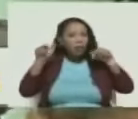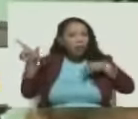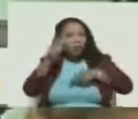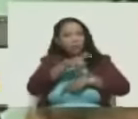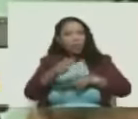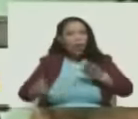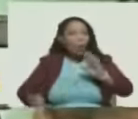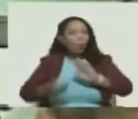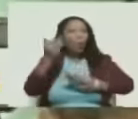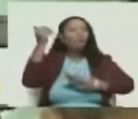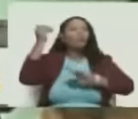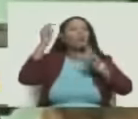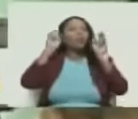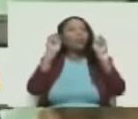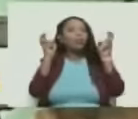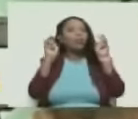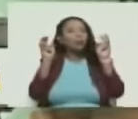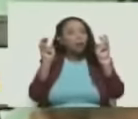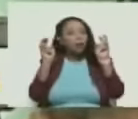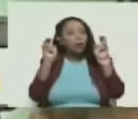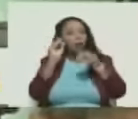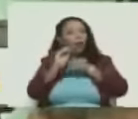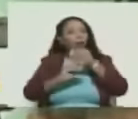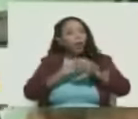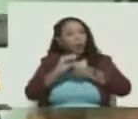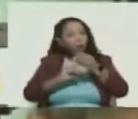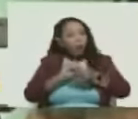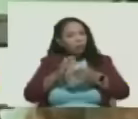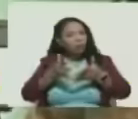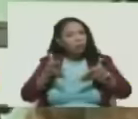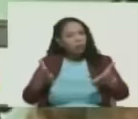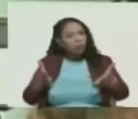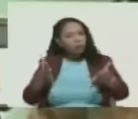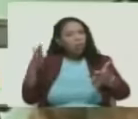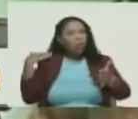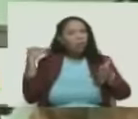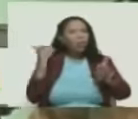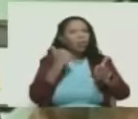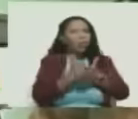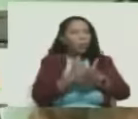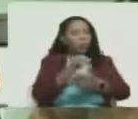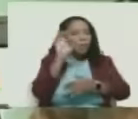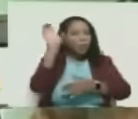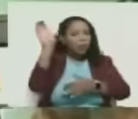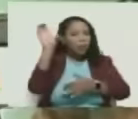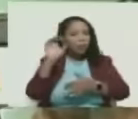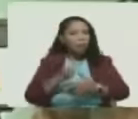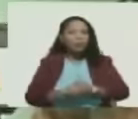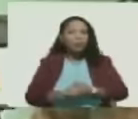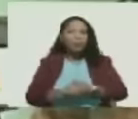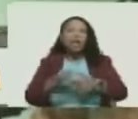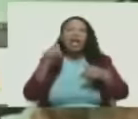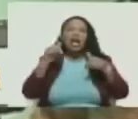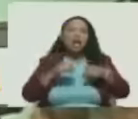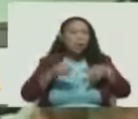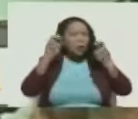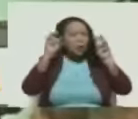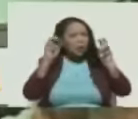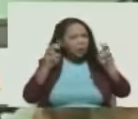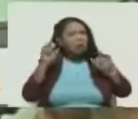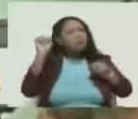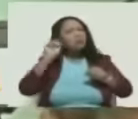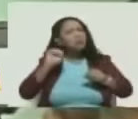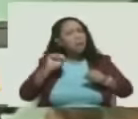el referendo incurrirían en traición a la patria? Esto tomando en consideración también